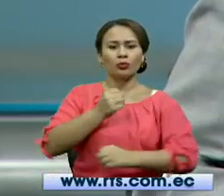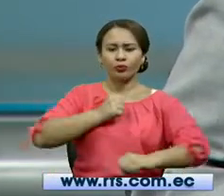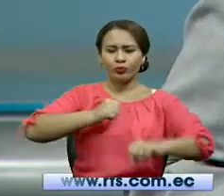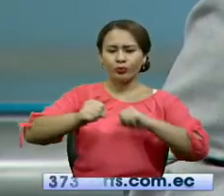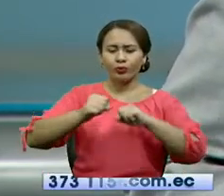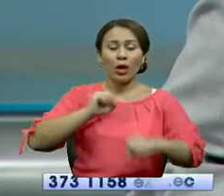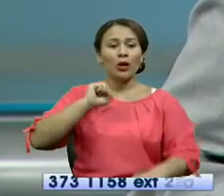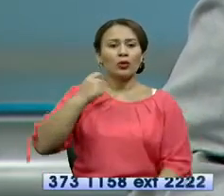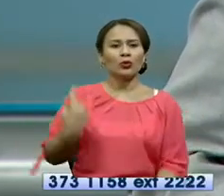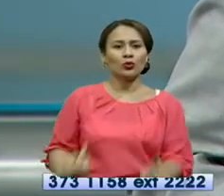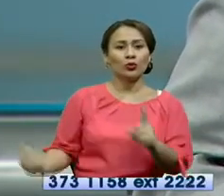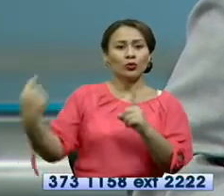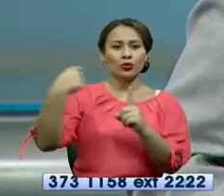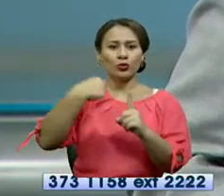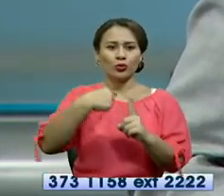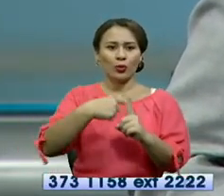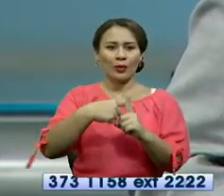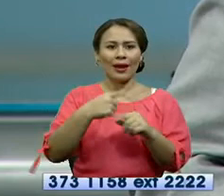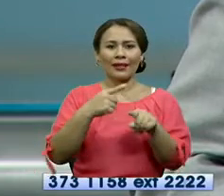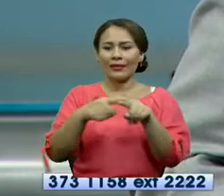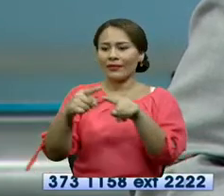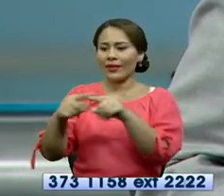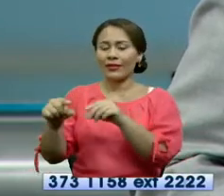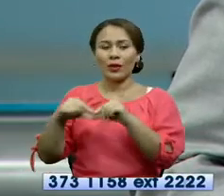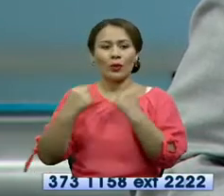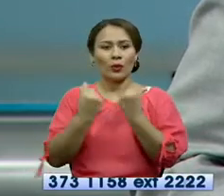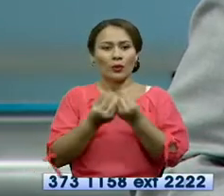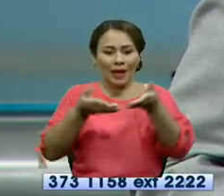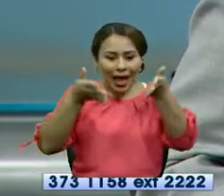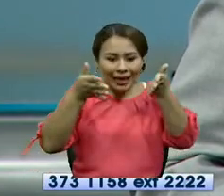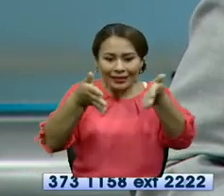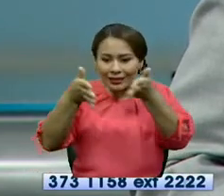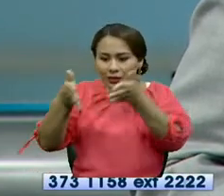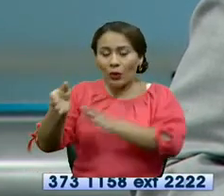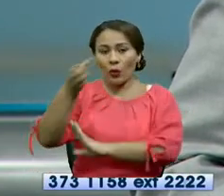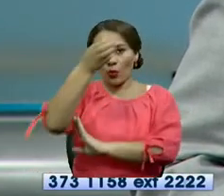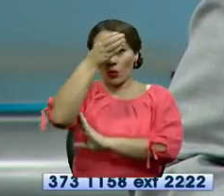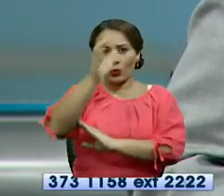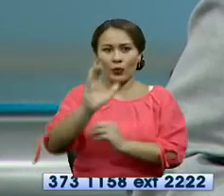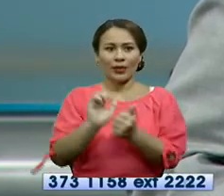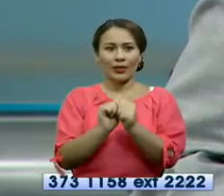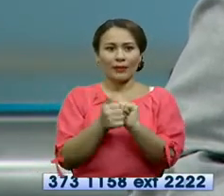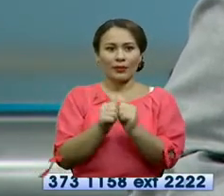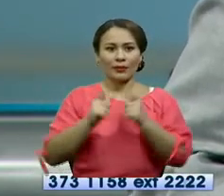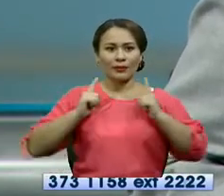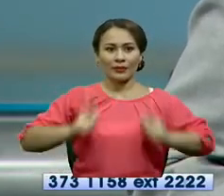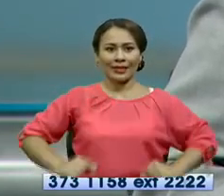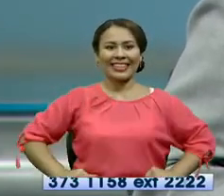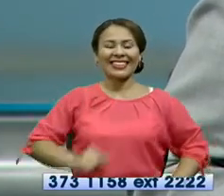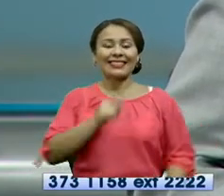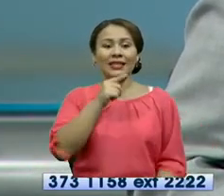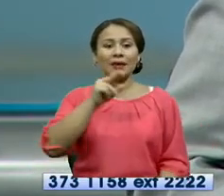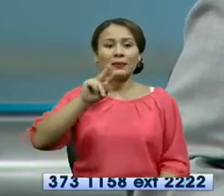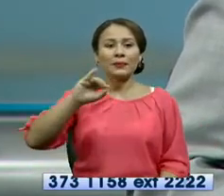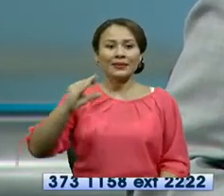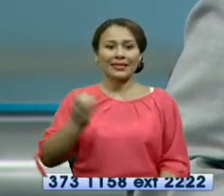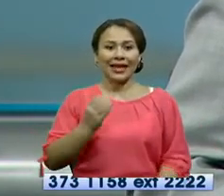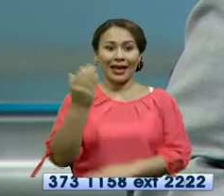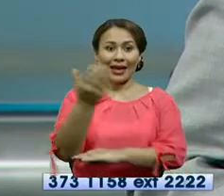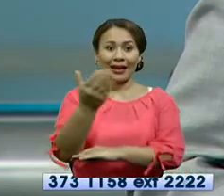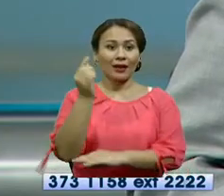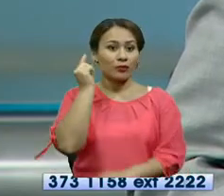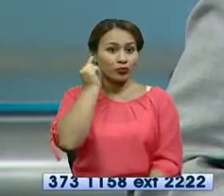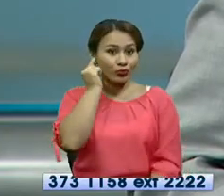SUMAR, que involucra varias direcciones como acción social y educación, cultura, deportes y salud. La vicealcaldesa Doménica Tabaqui visitó